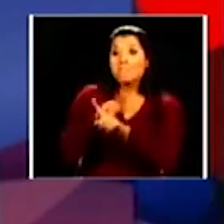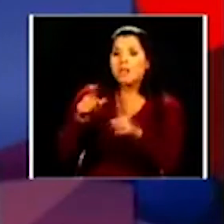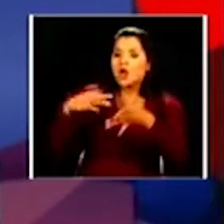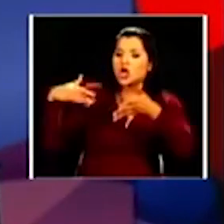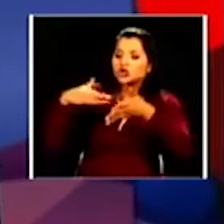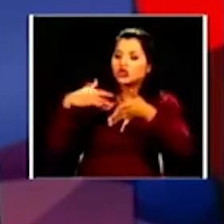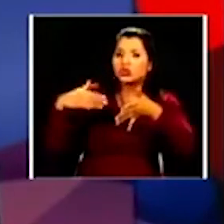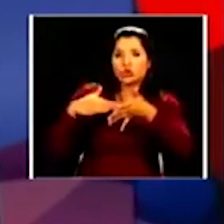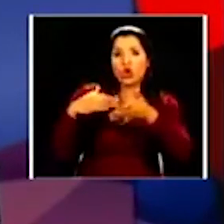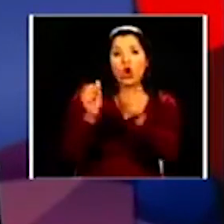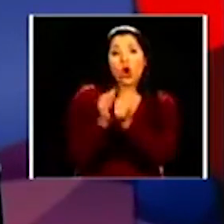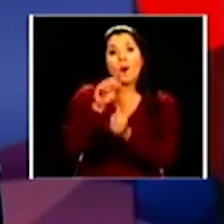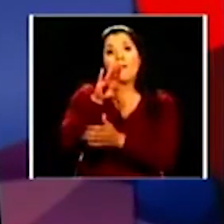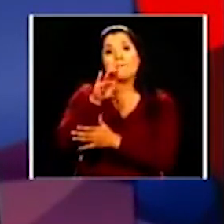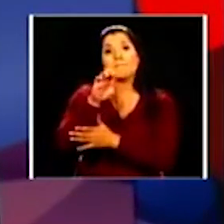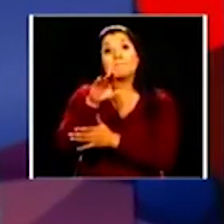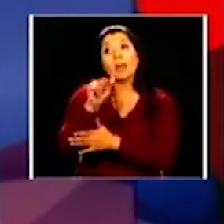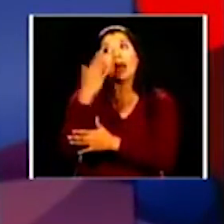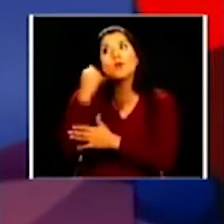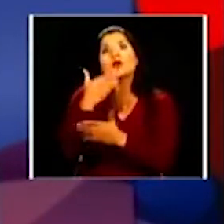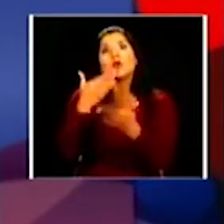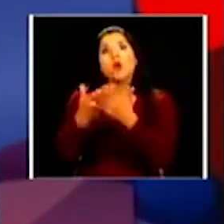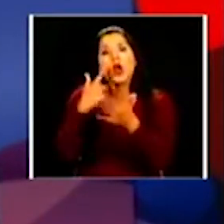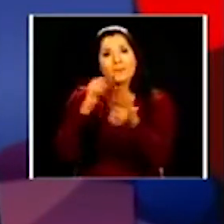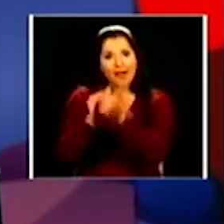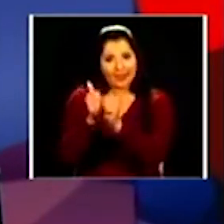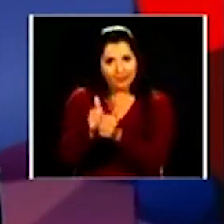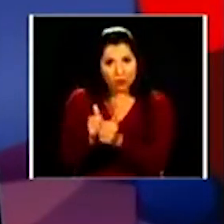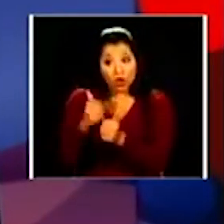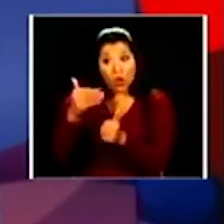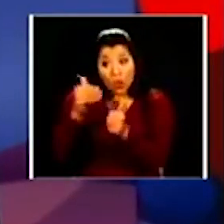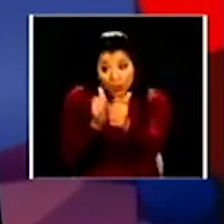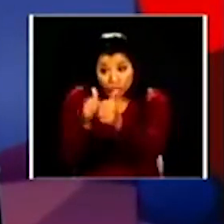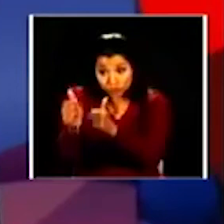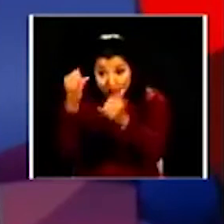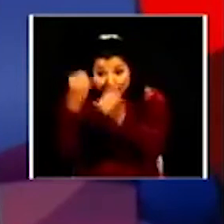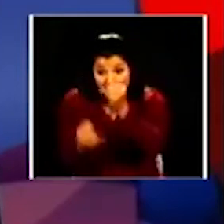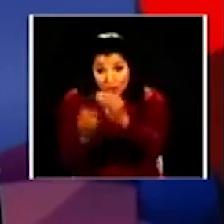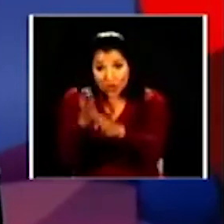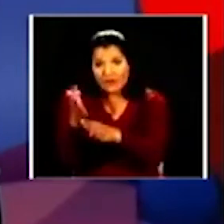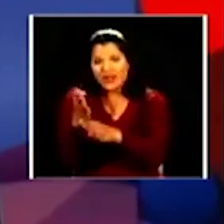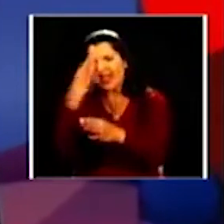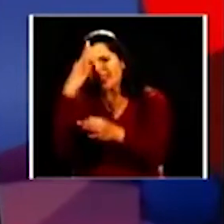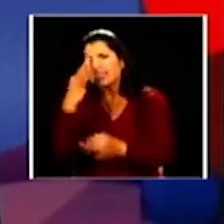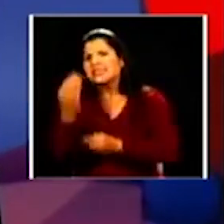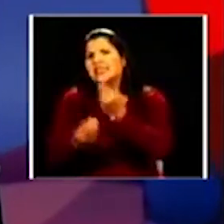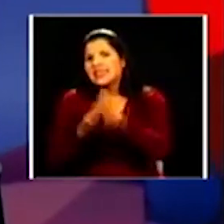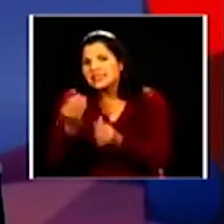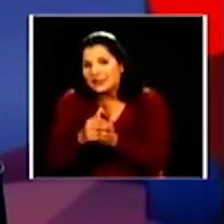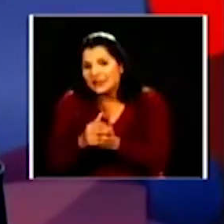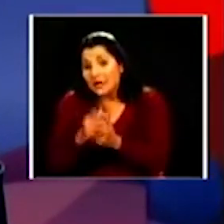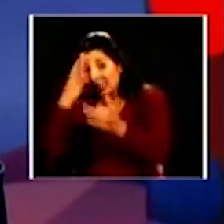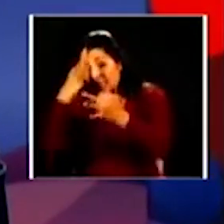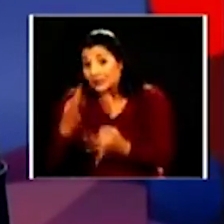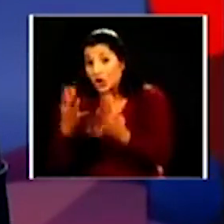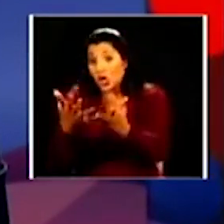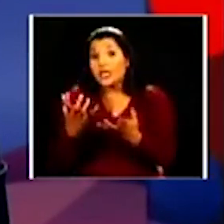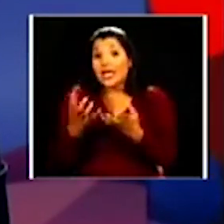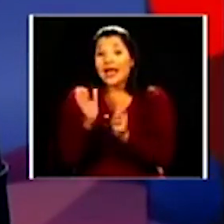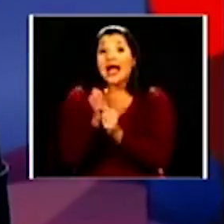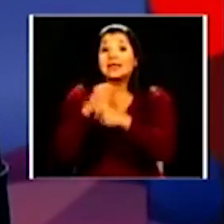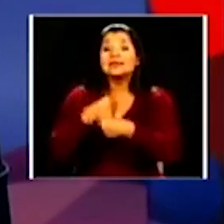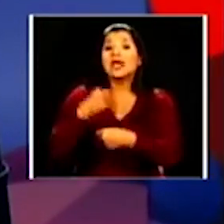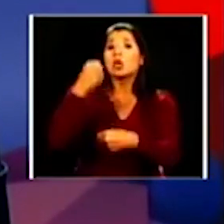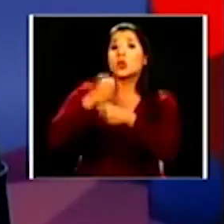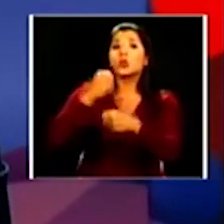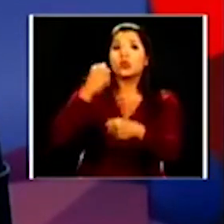para el deporte. Y cuando se sacó sus estudios, decidió qué hacer con esos estudios y decidió que lo que quería hacer era un trabajo